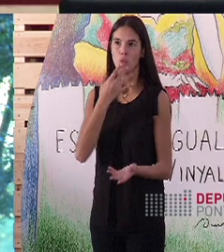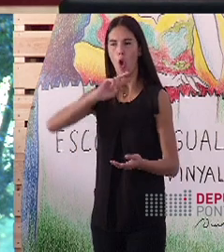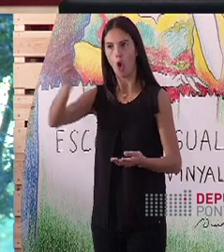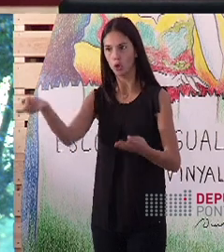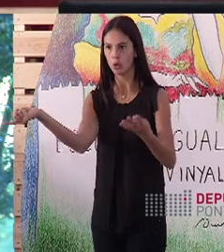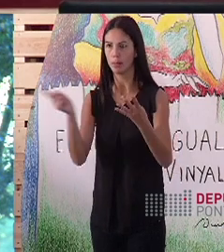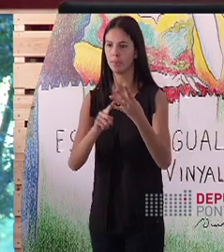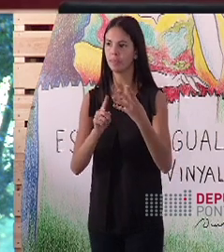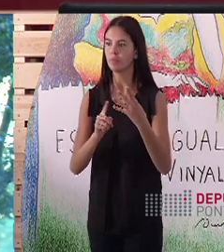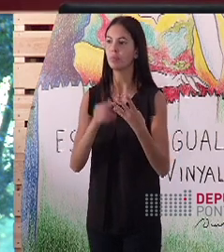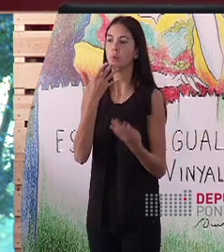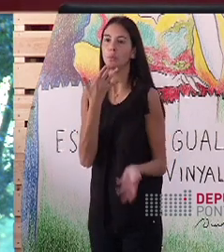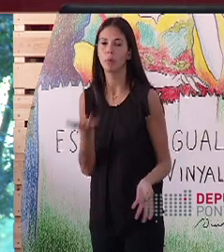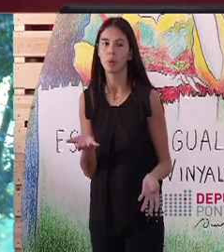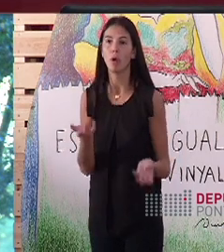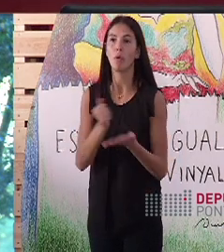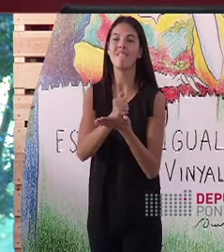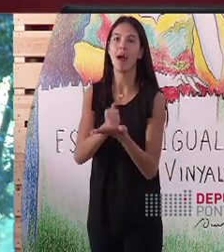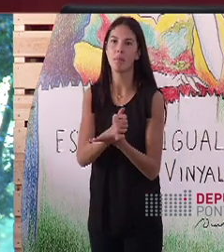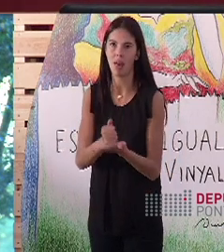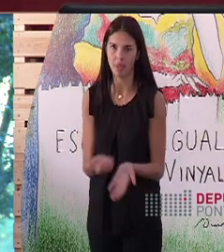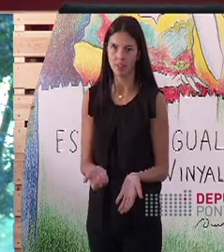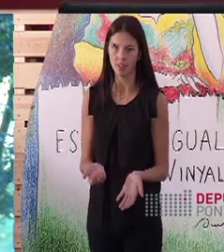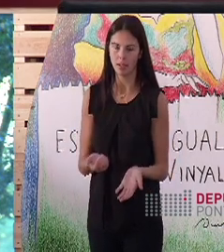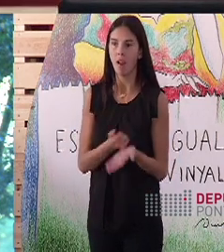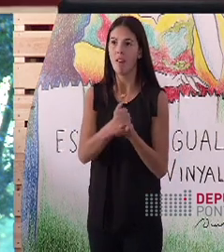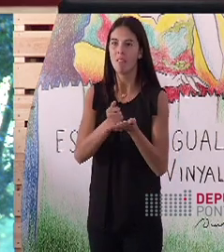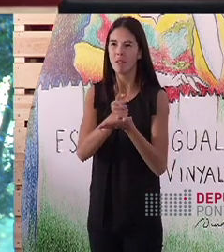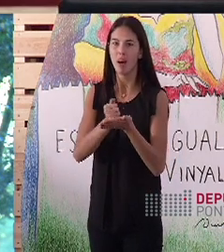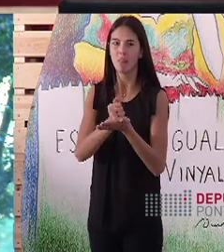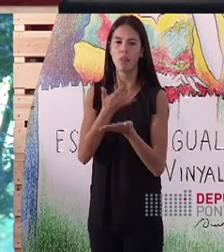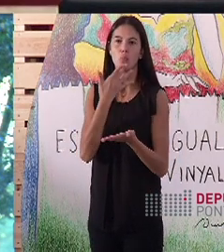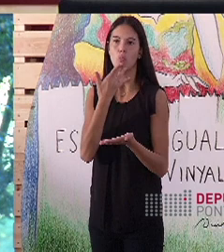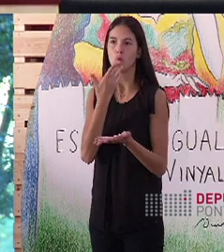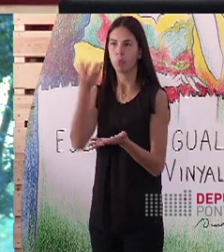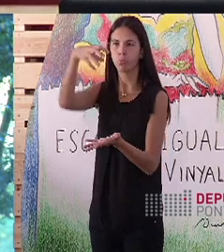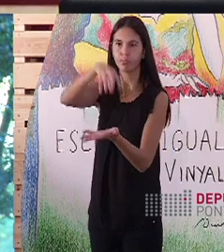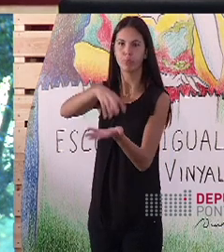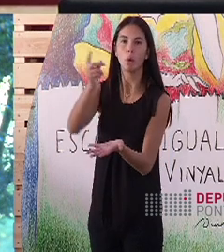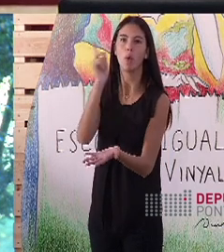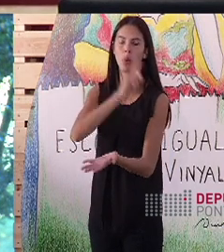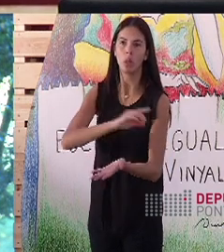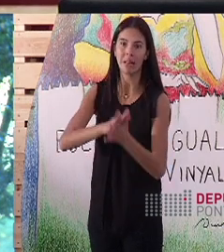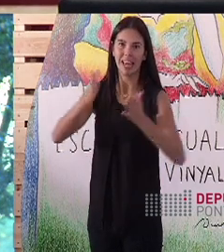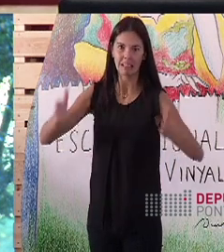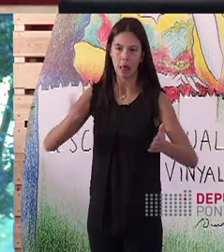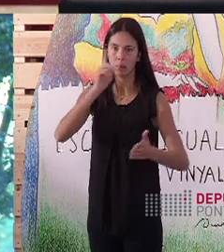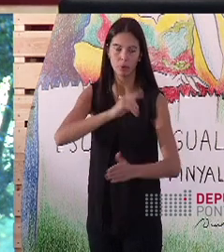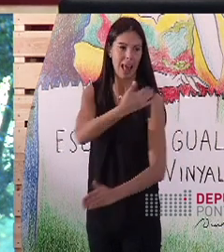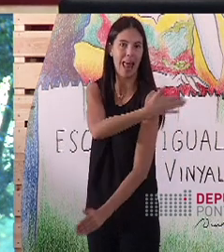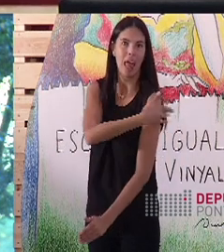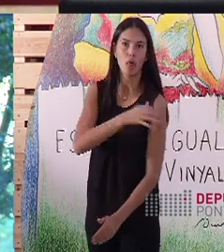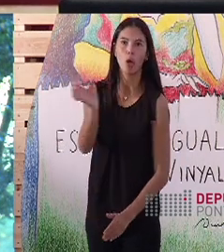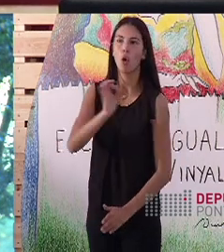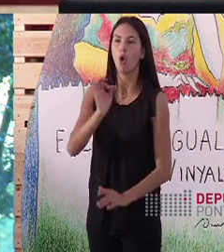por ejemplo, son las farmacias. Las farmacias que están al lado de burdeles, de macroburdeles, al lado de